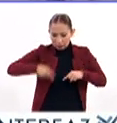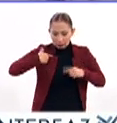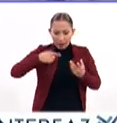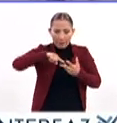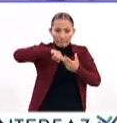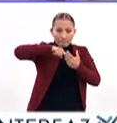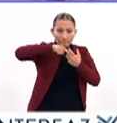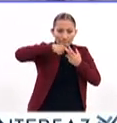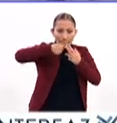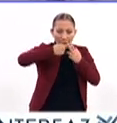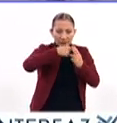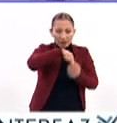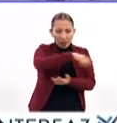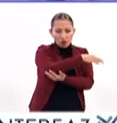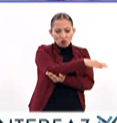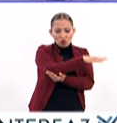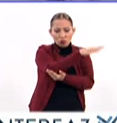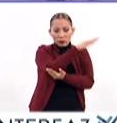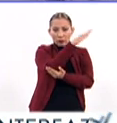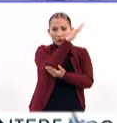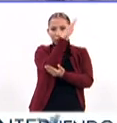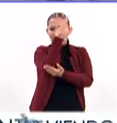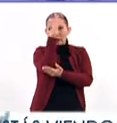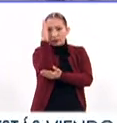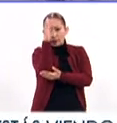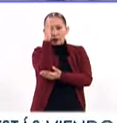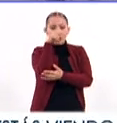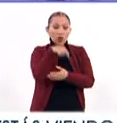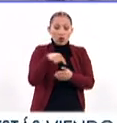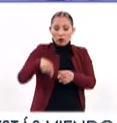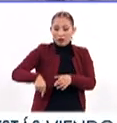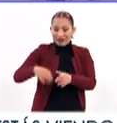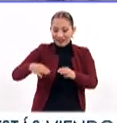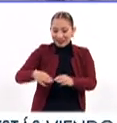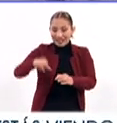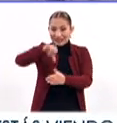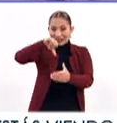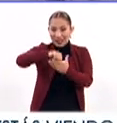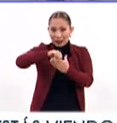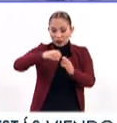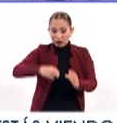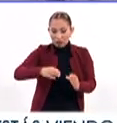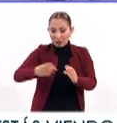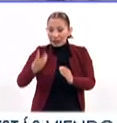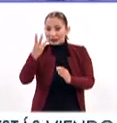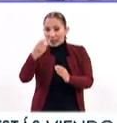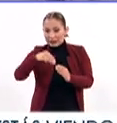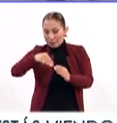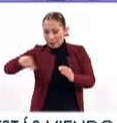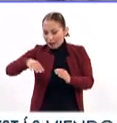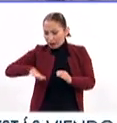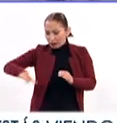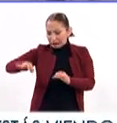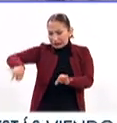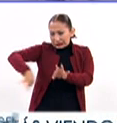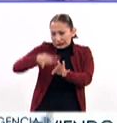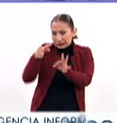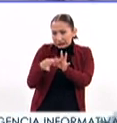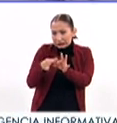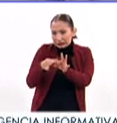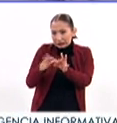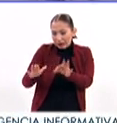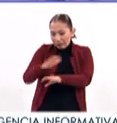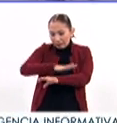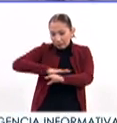se empieza simplemente a levantar el asta de un punto que es el centro de gravedad más 3 metros, que está exactamente encima